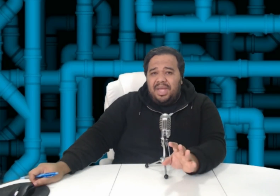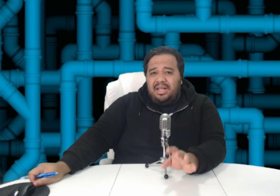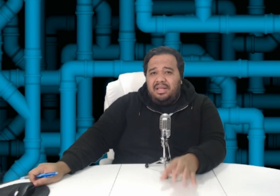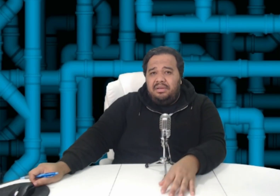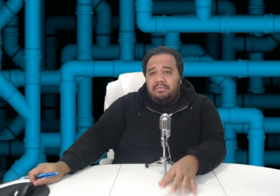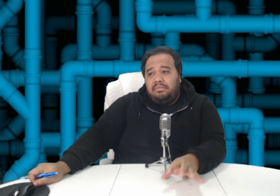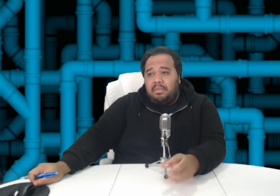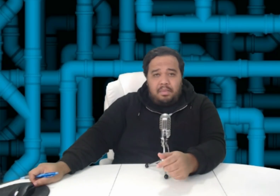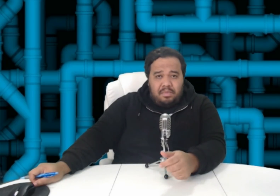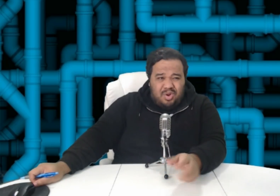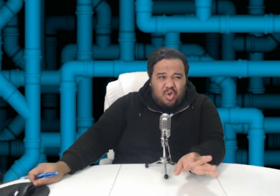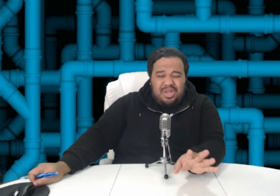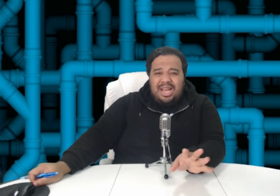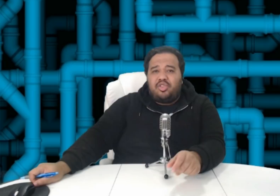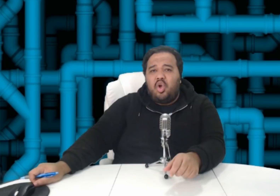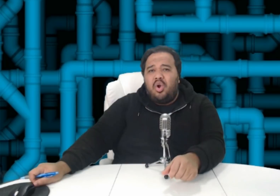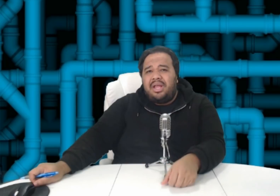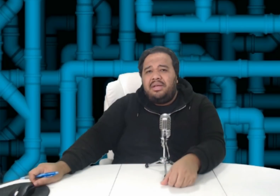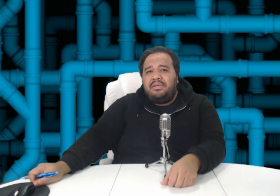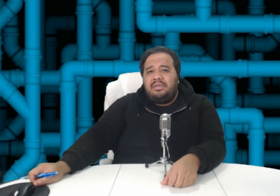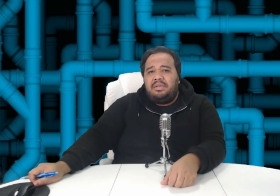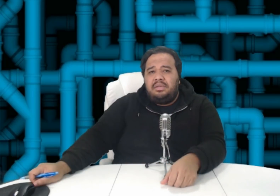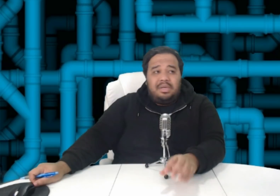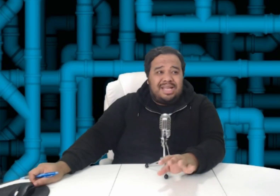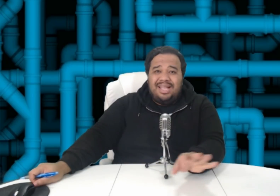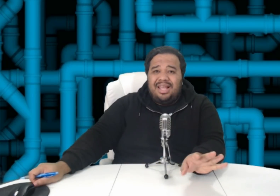Rafael Ramírez, Rodríguez Torres,